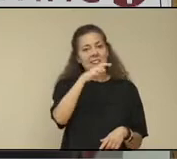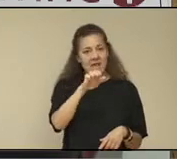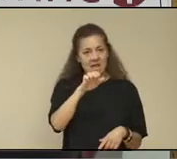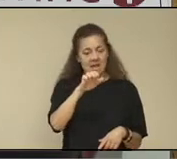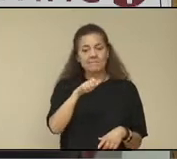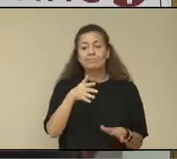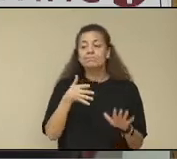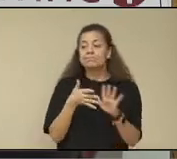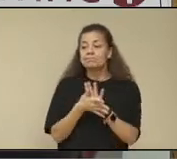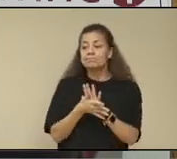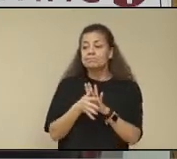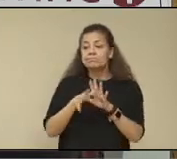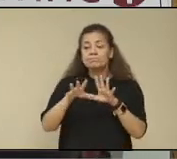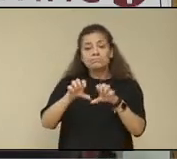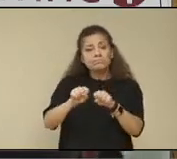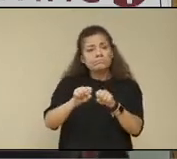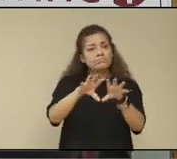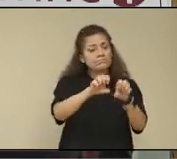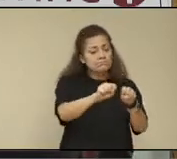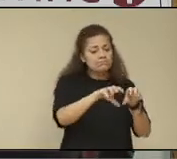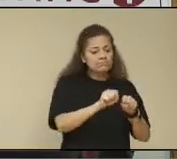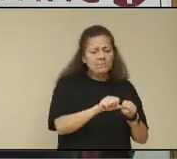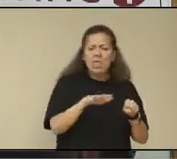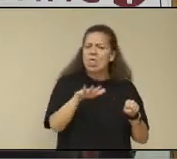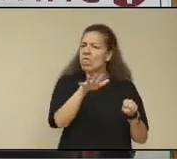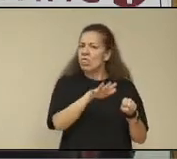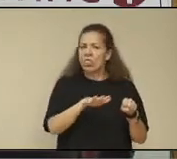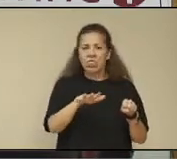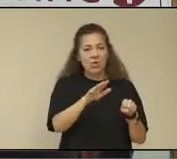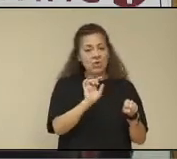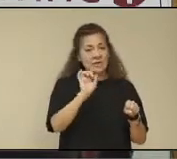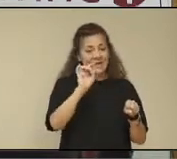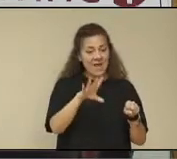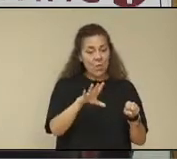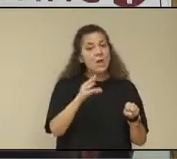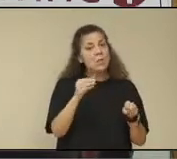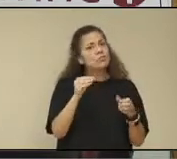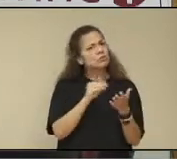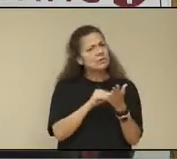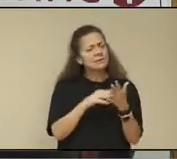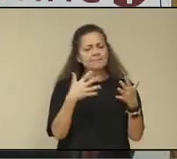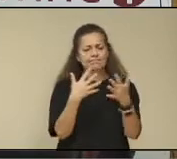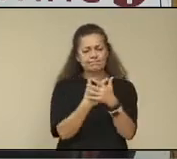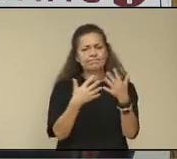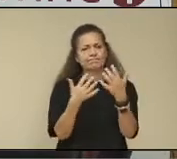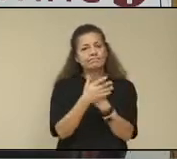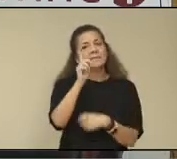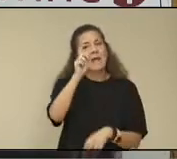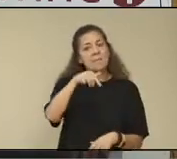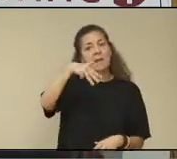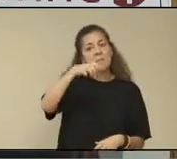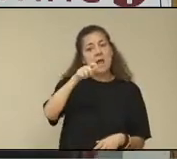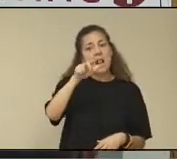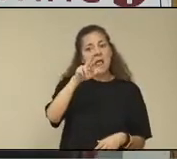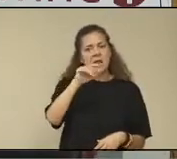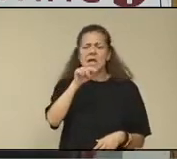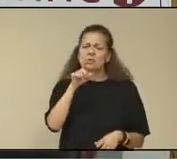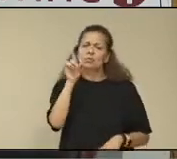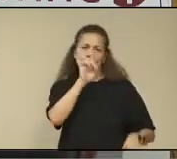Ocupan zonas muy similares y confluyen muchas veces con malaria, y eso es un problema